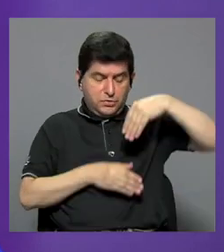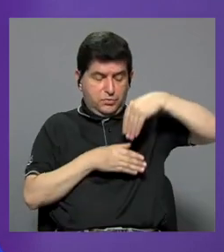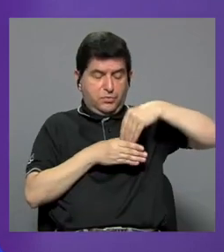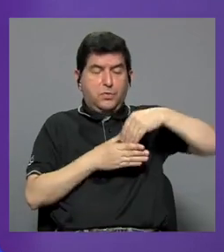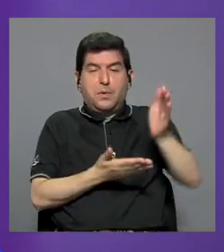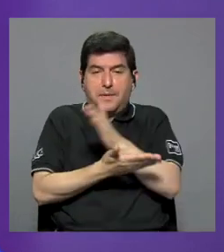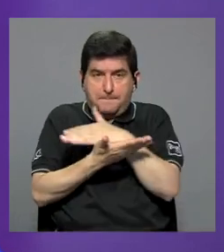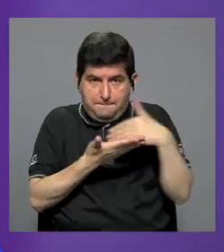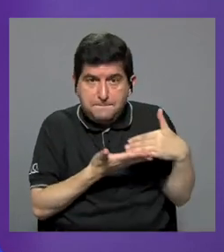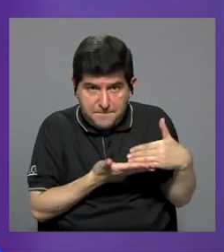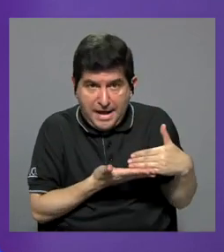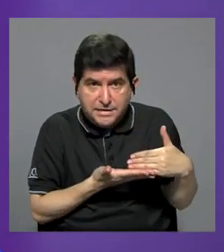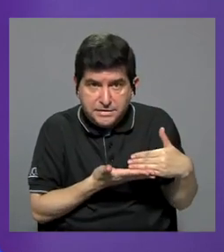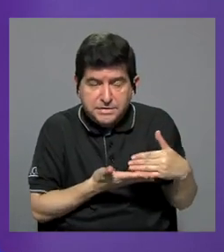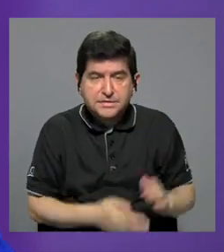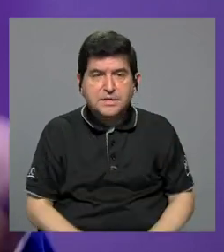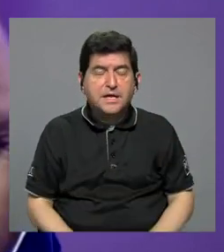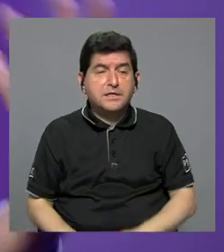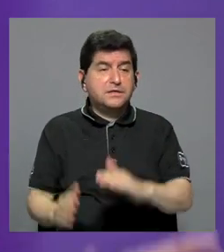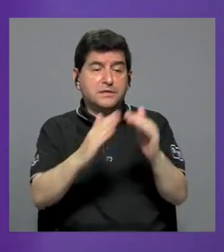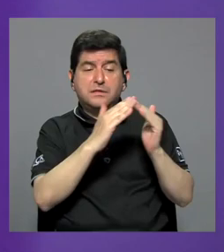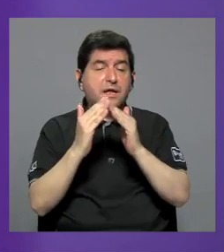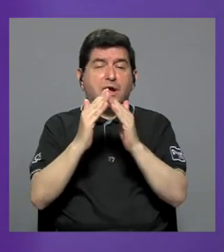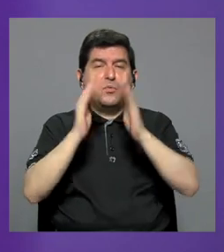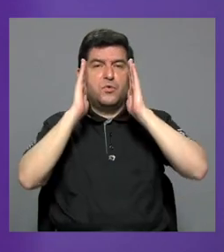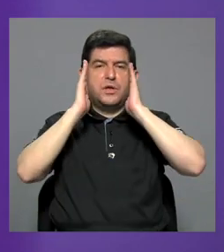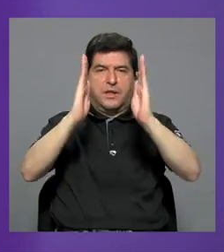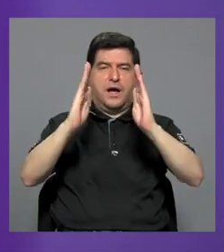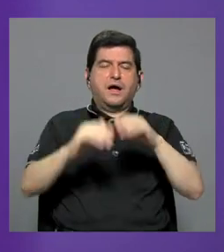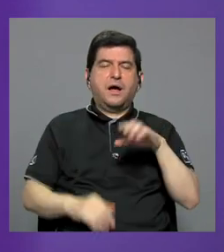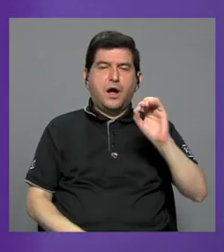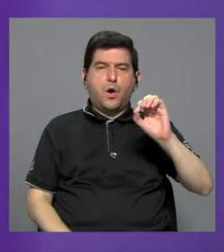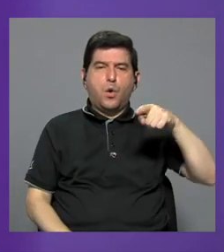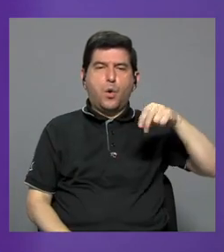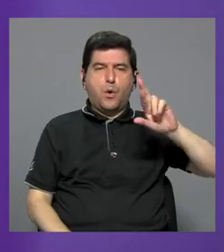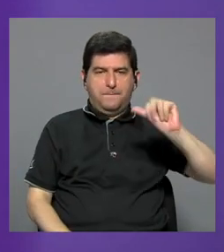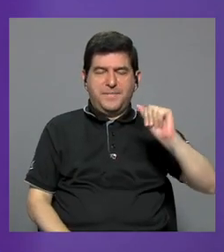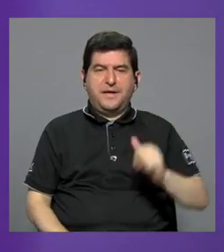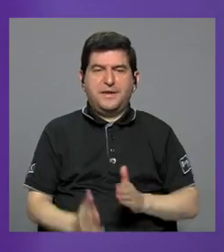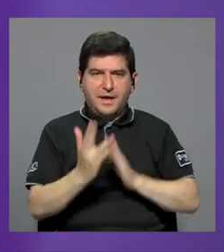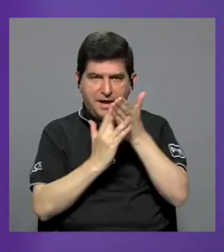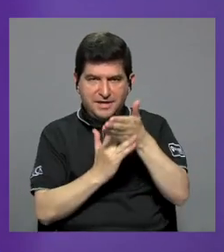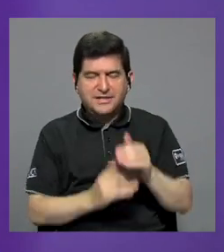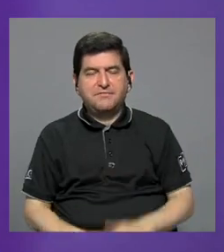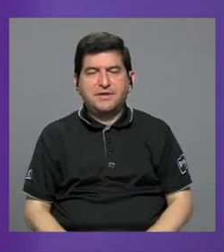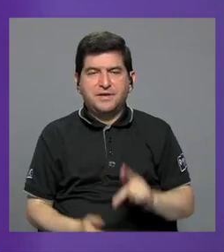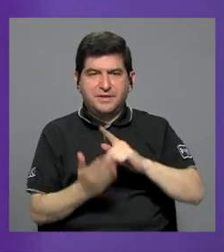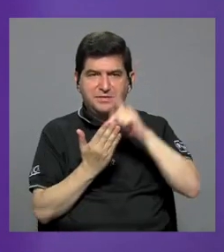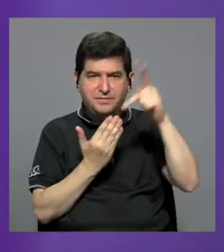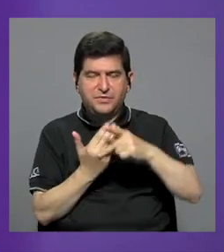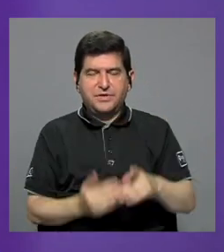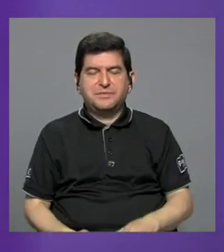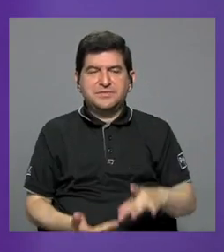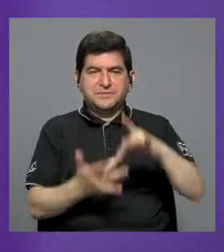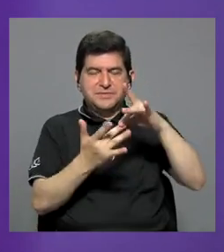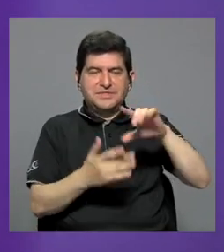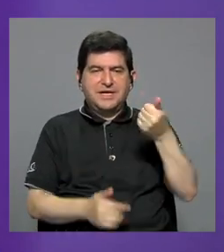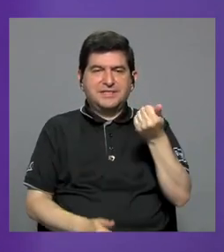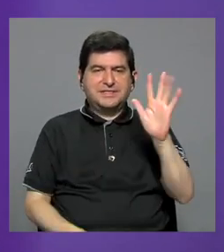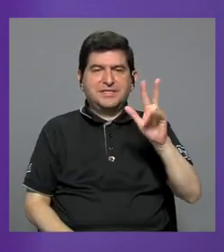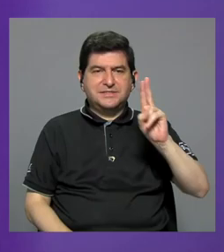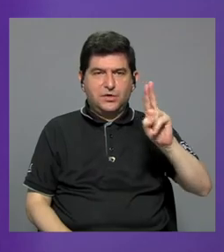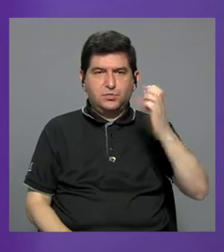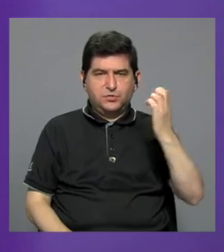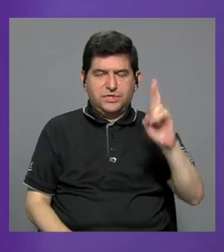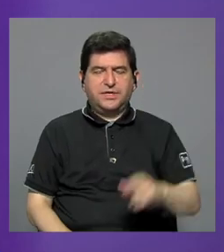van a formar parte de esta comunidad que va a escuchar la ópera a través de especiales 15 UCR? Entonces,